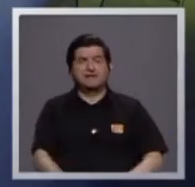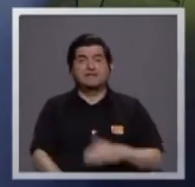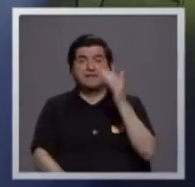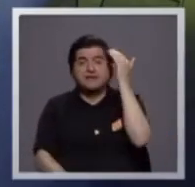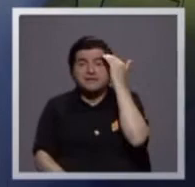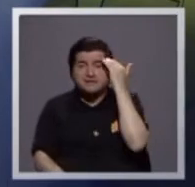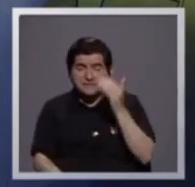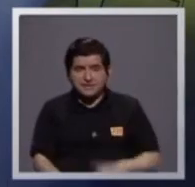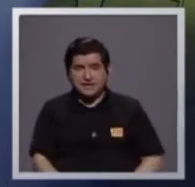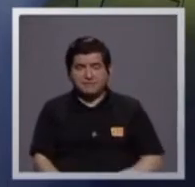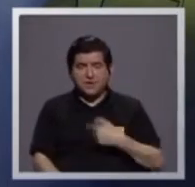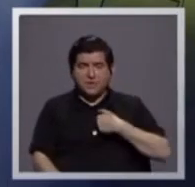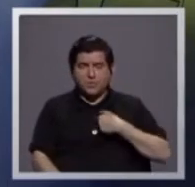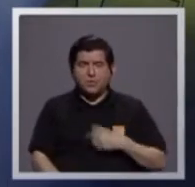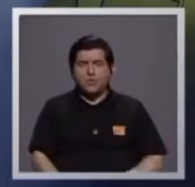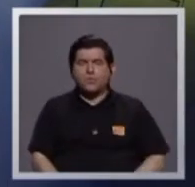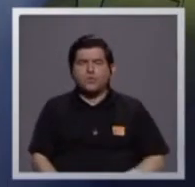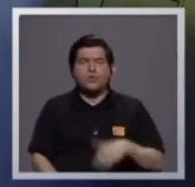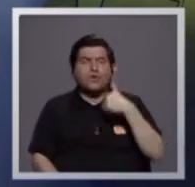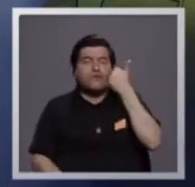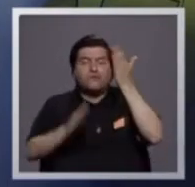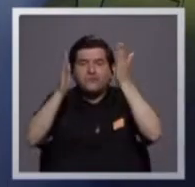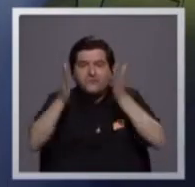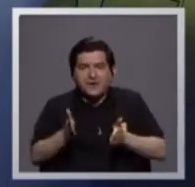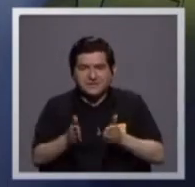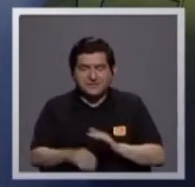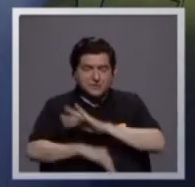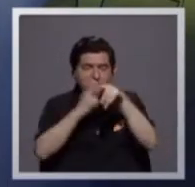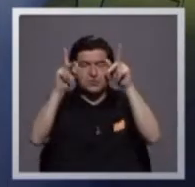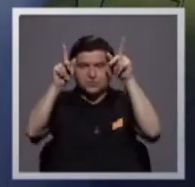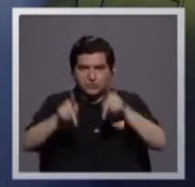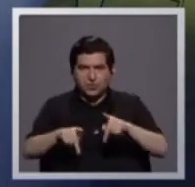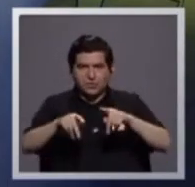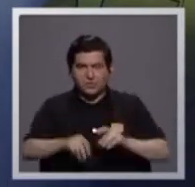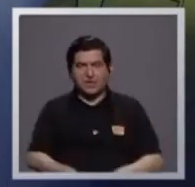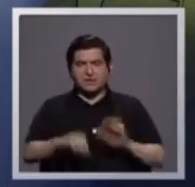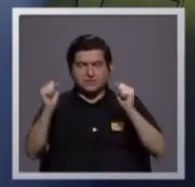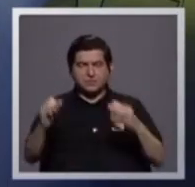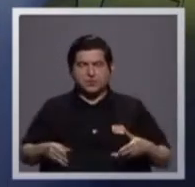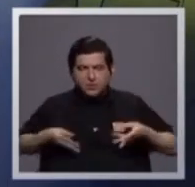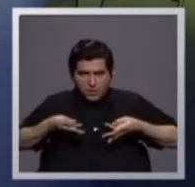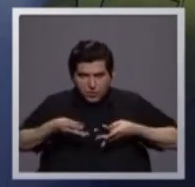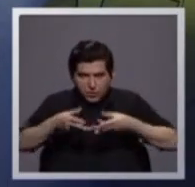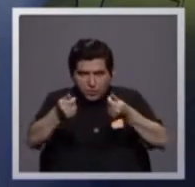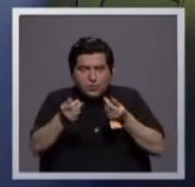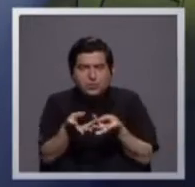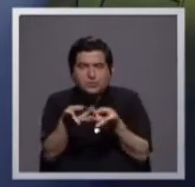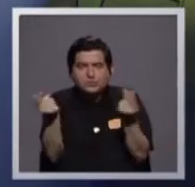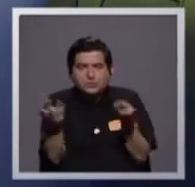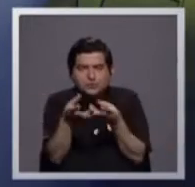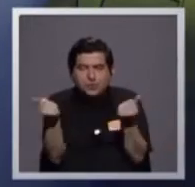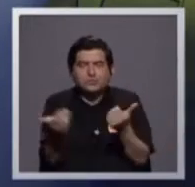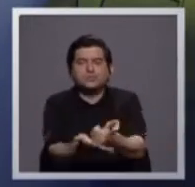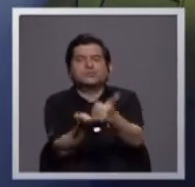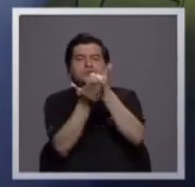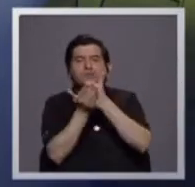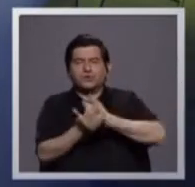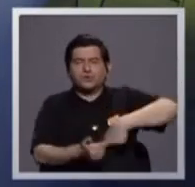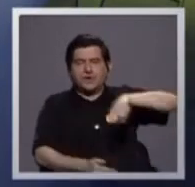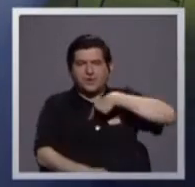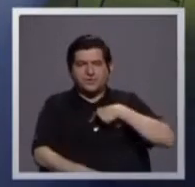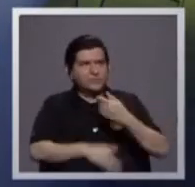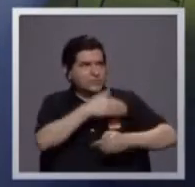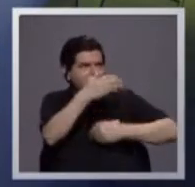saber servir como mediador o facilitador para que todas las personas confluyamos en soluciones que nos ayuden a sacar